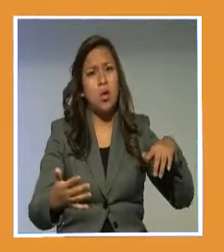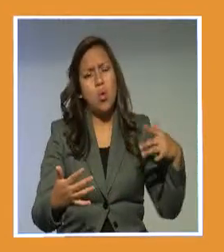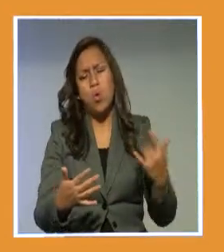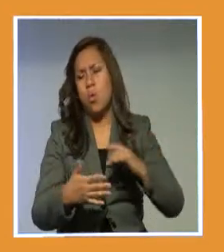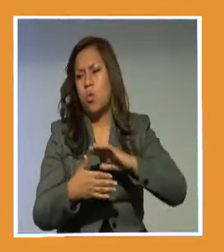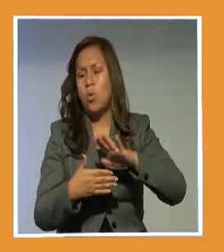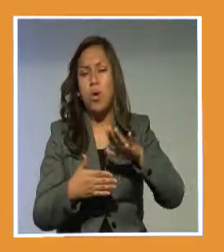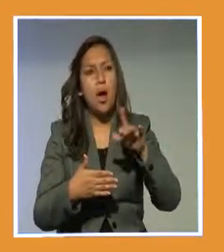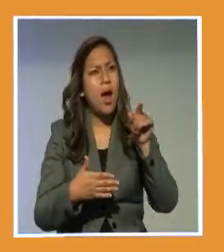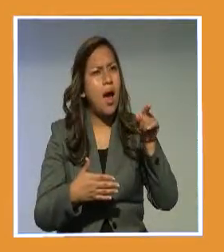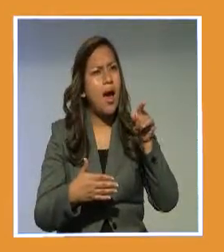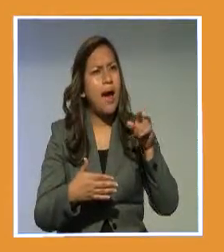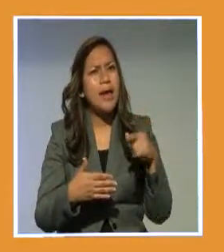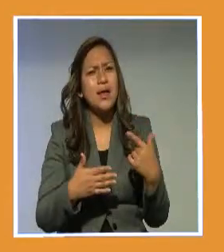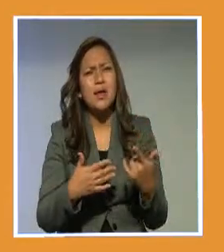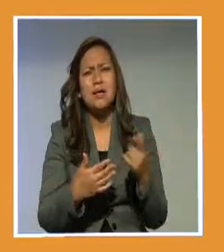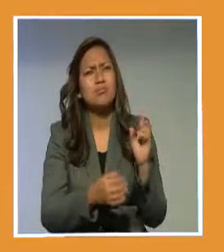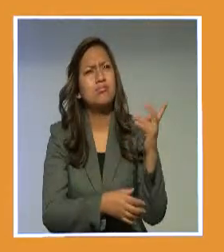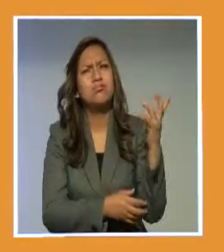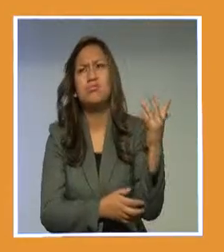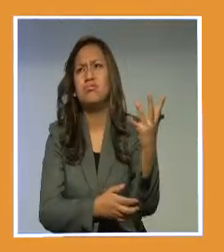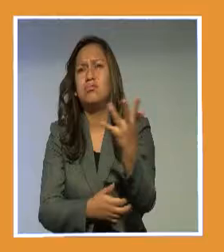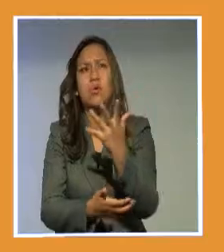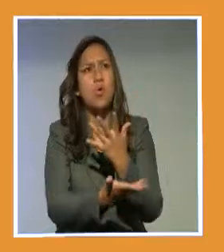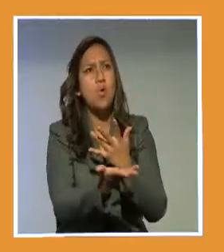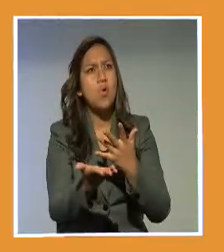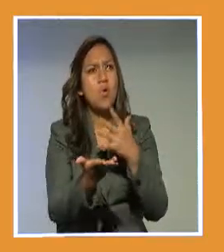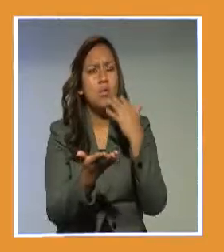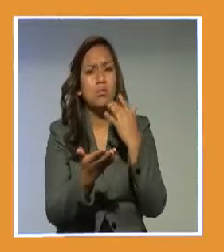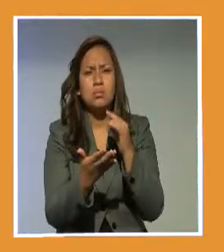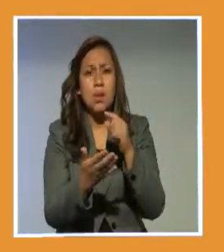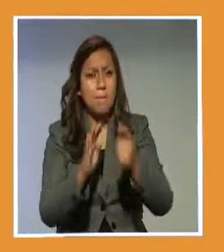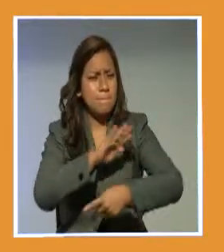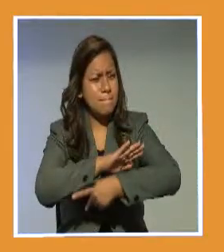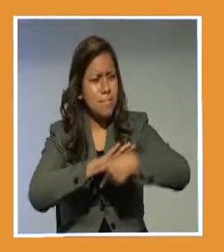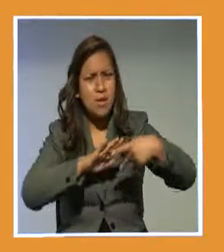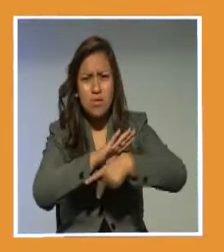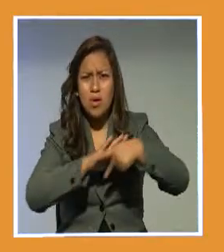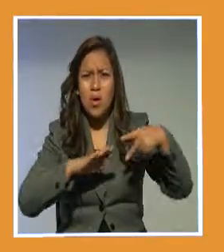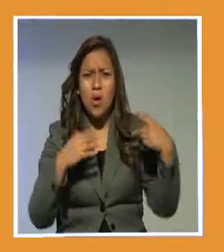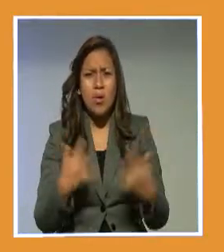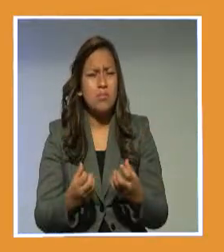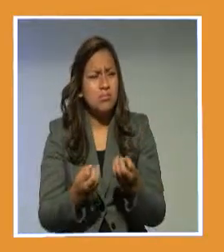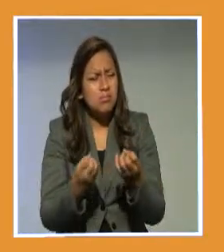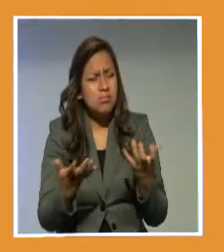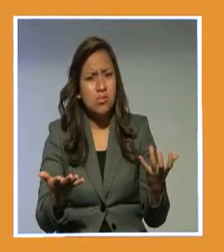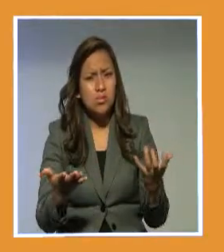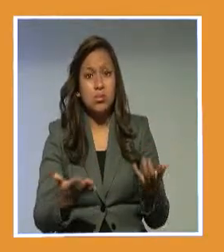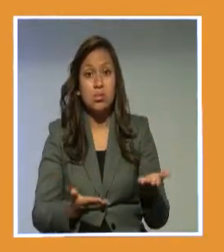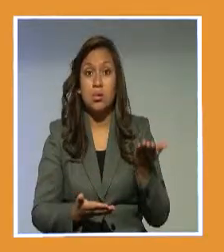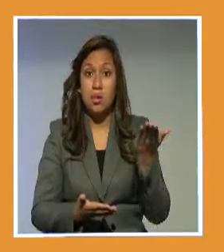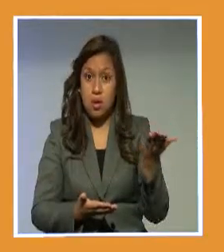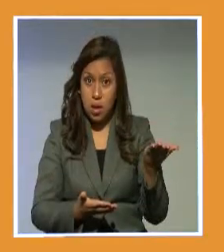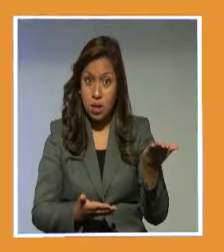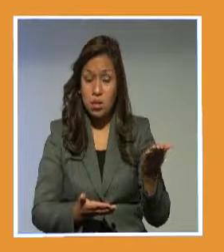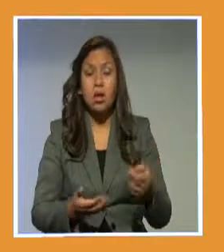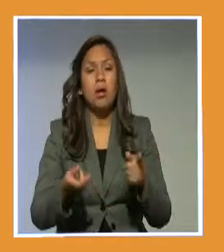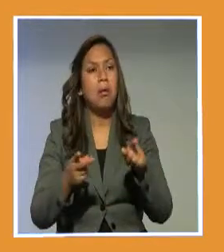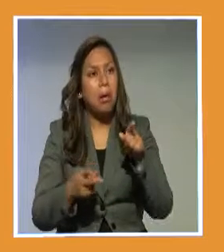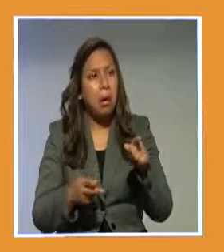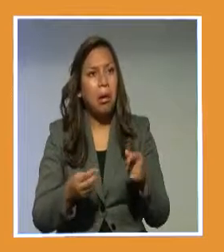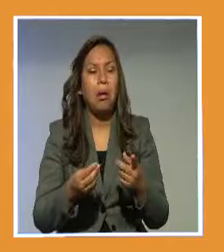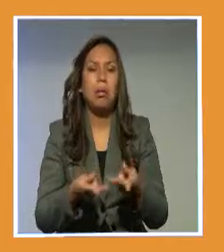nuestro país y donde se mantenían los indicadores de pobreza más altos también del país. Gracias a esta década ganada de la Revolución